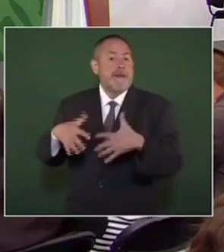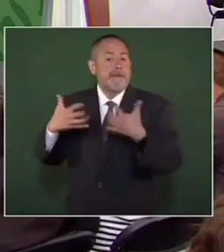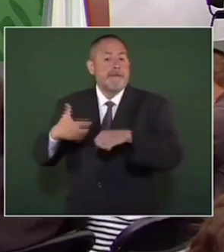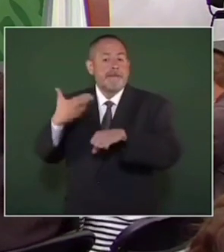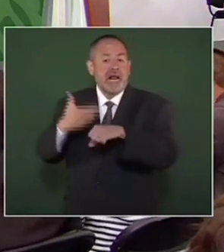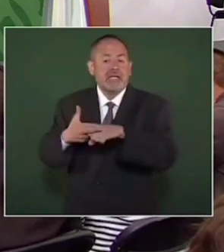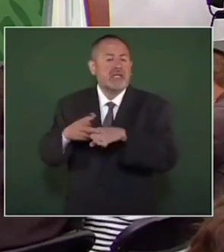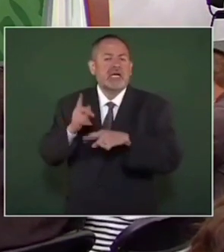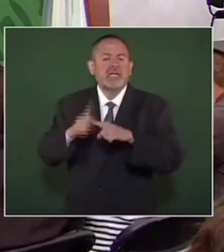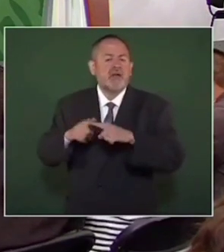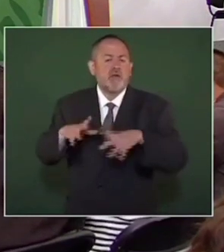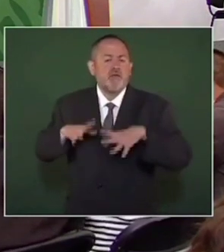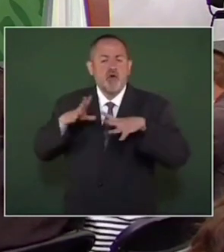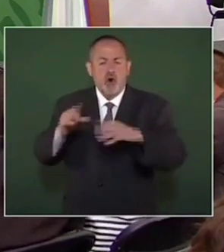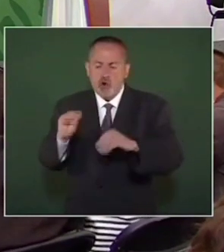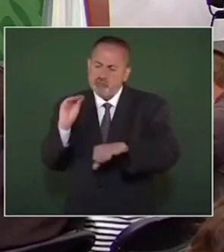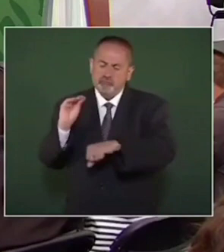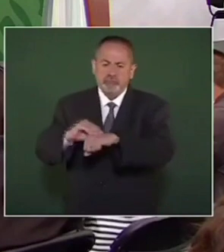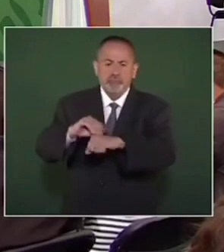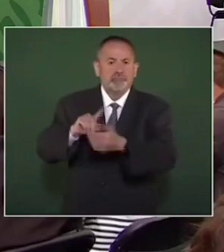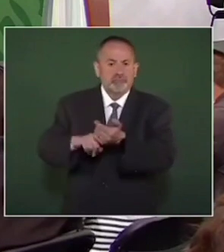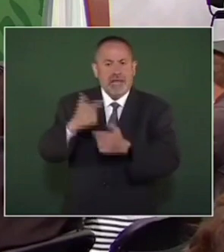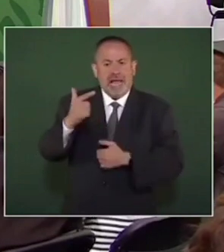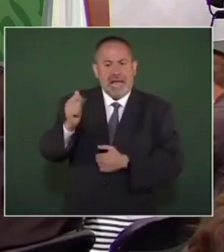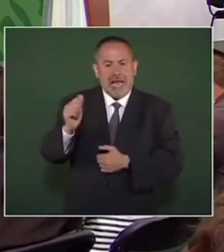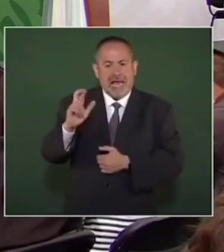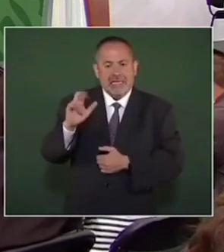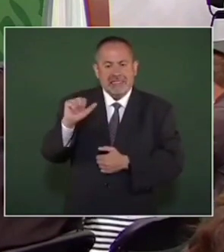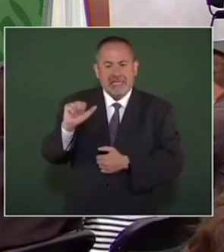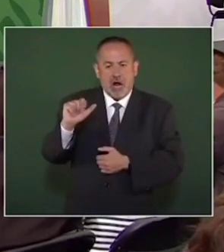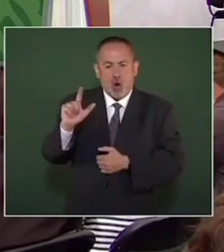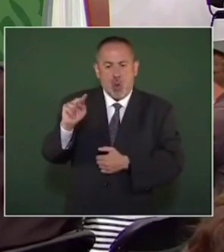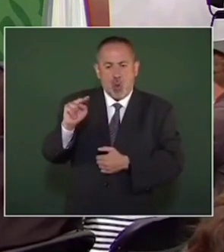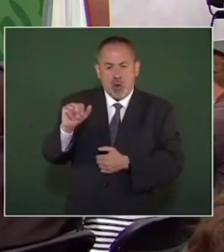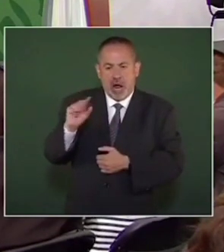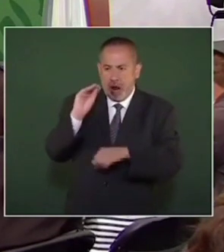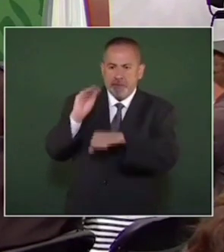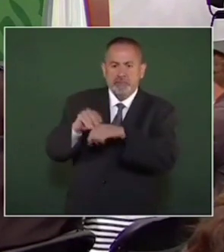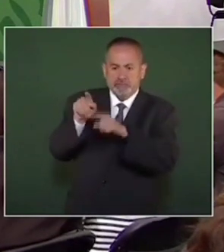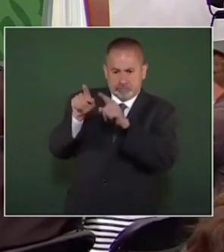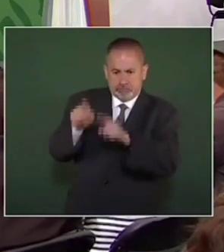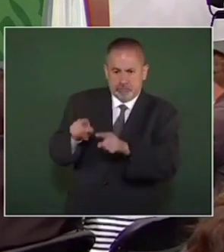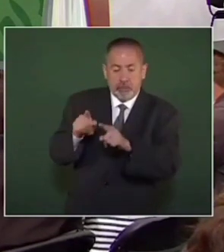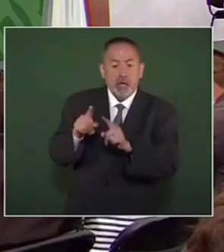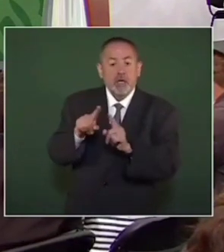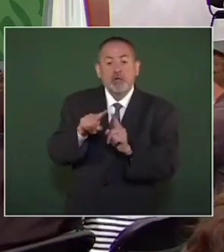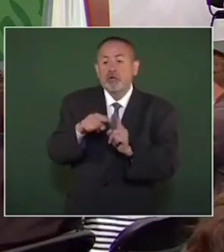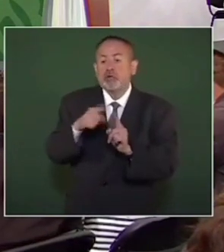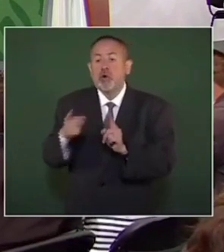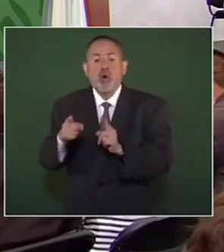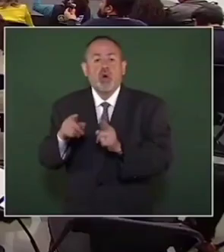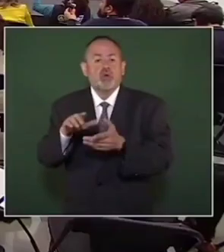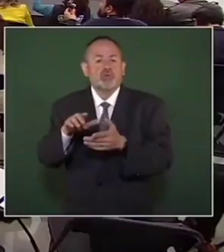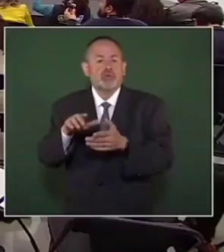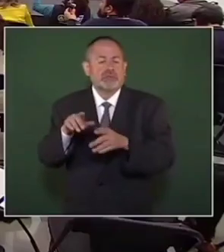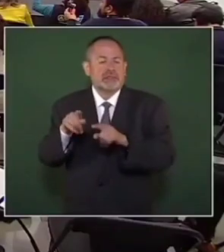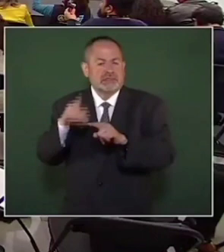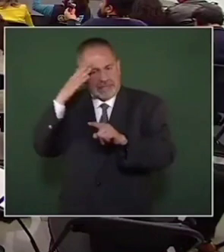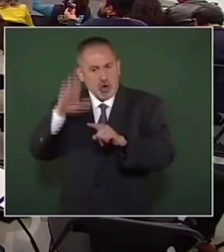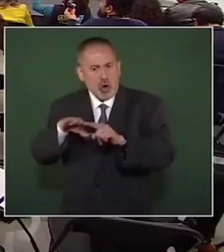hizo funcionar García Luna y la señora Pereira